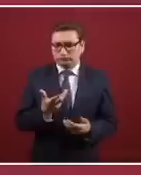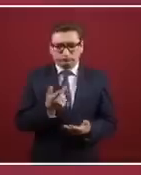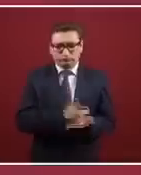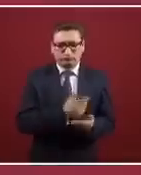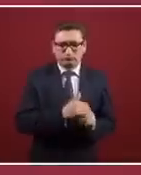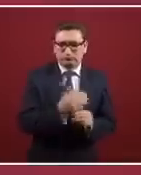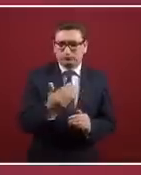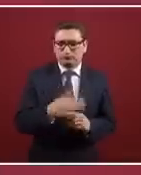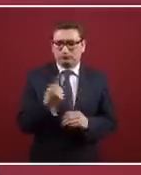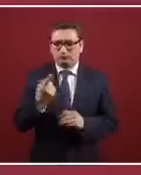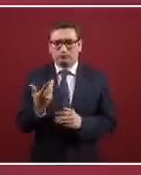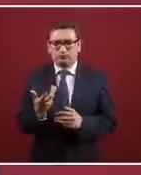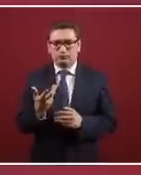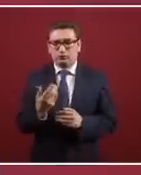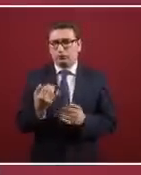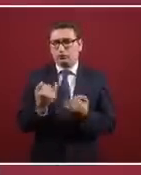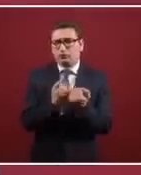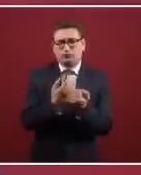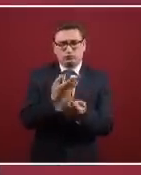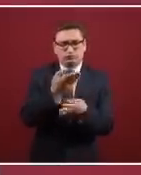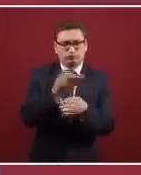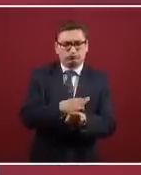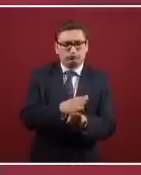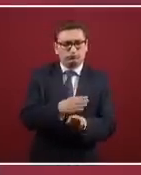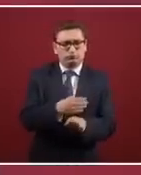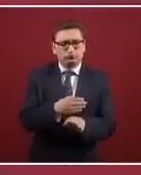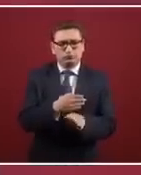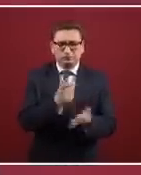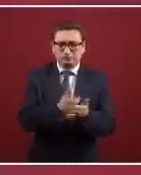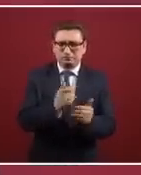por la intermediación bancaria,